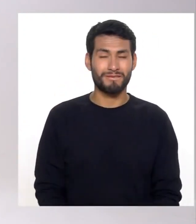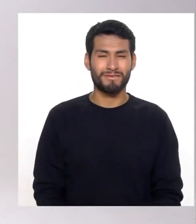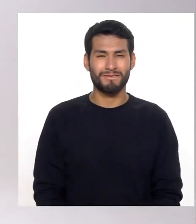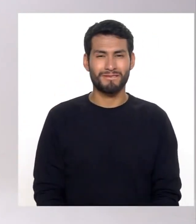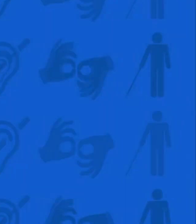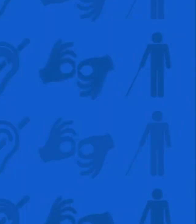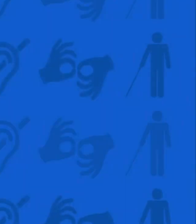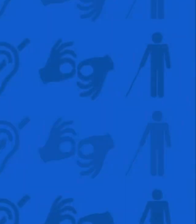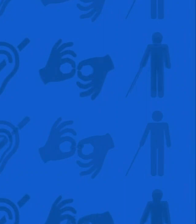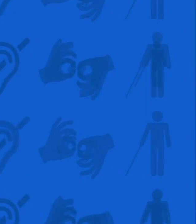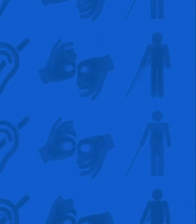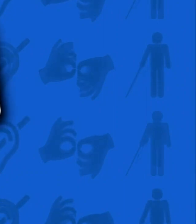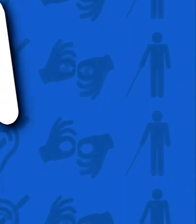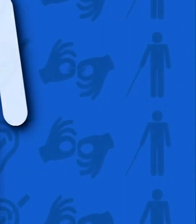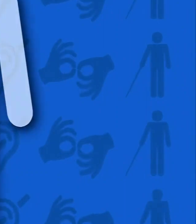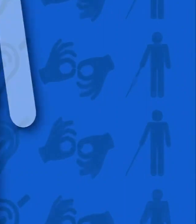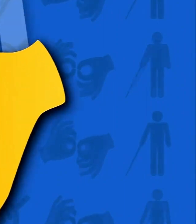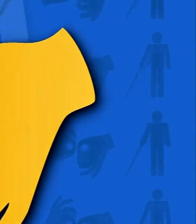video.